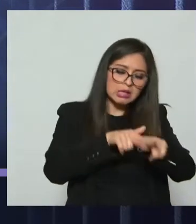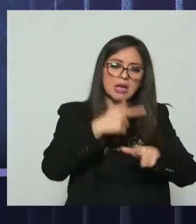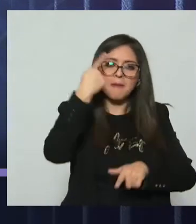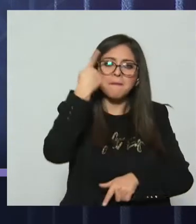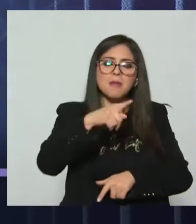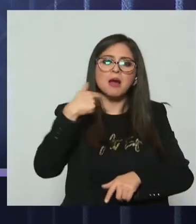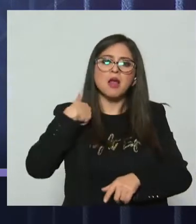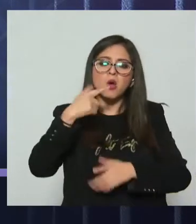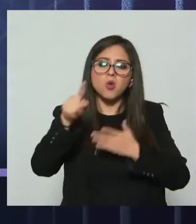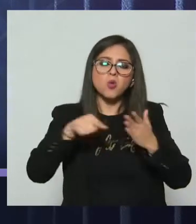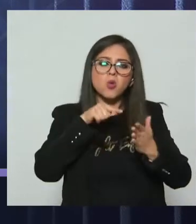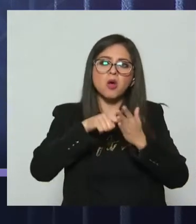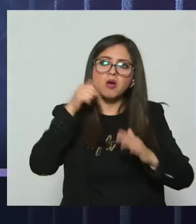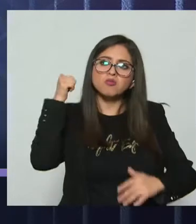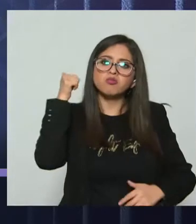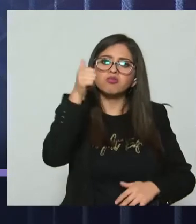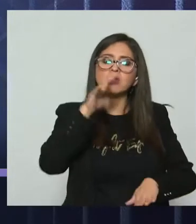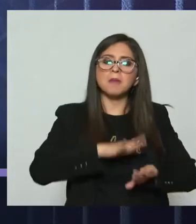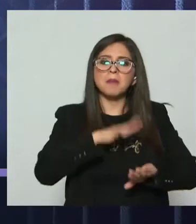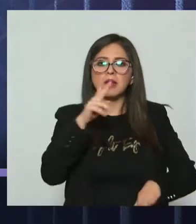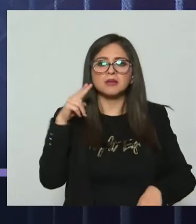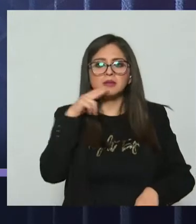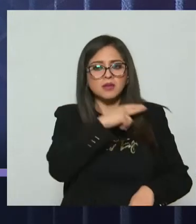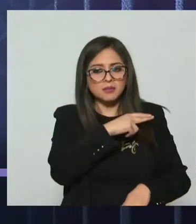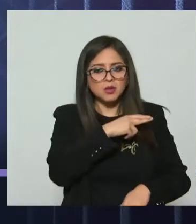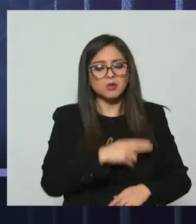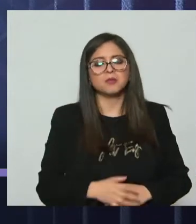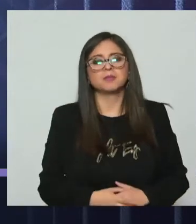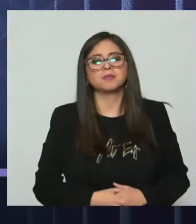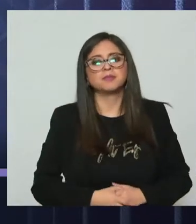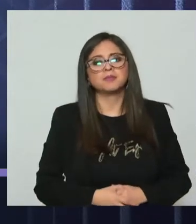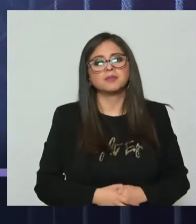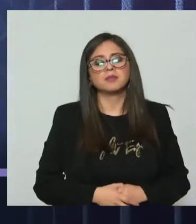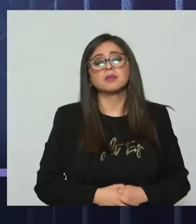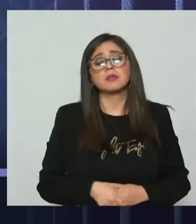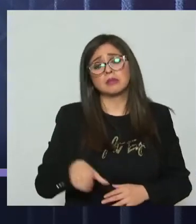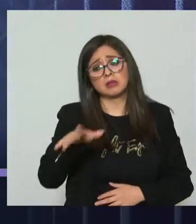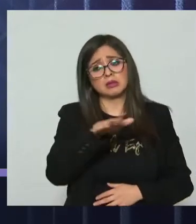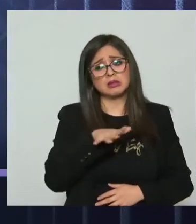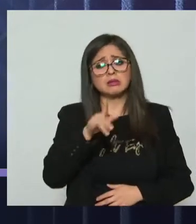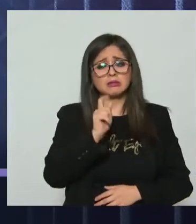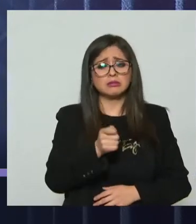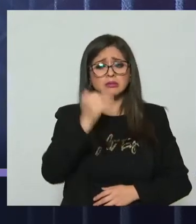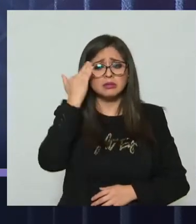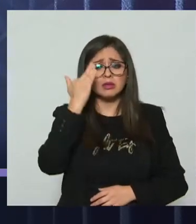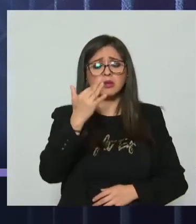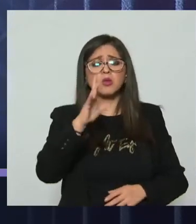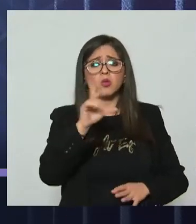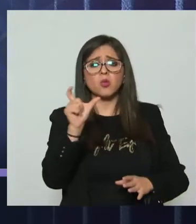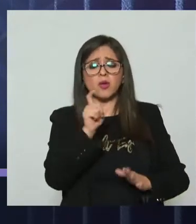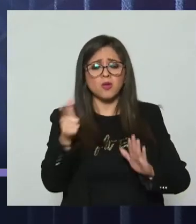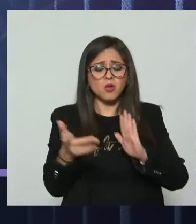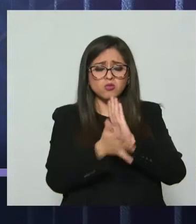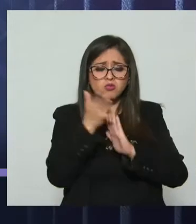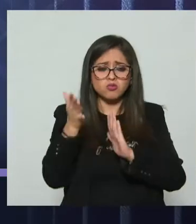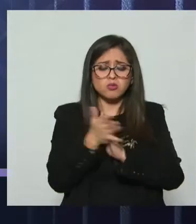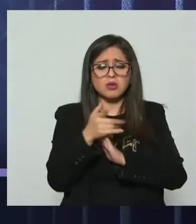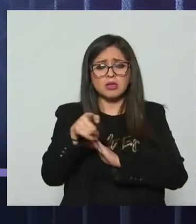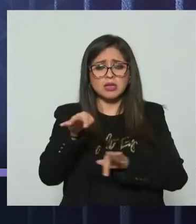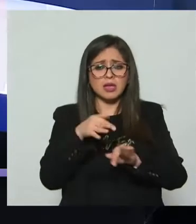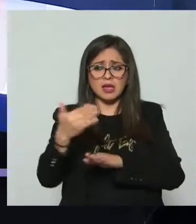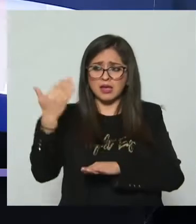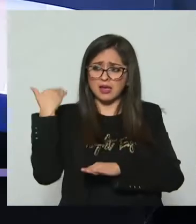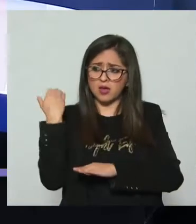rápido. Estamos hablando también de que es una alternativa vial concreta, es una duración de los trabajos que han empezado desde octubre